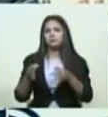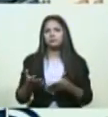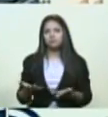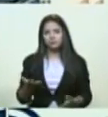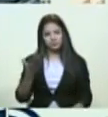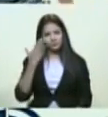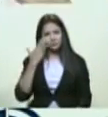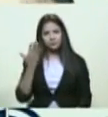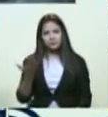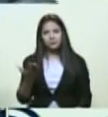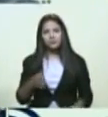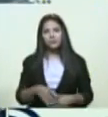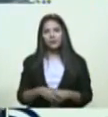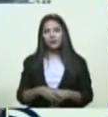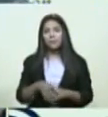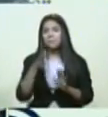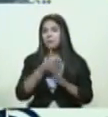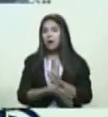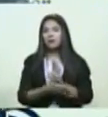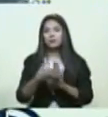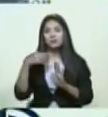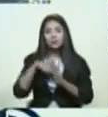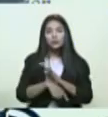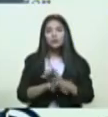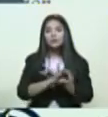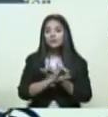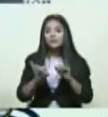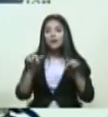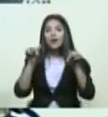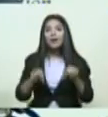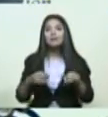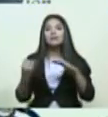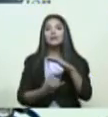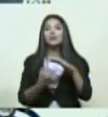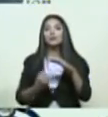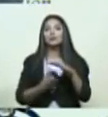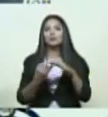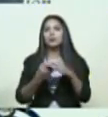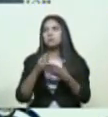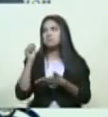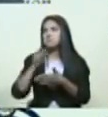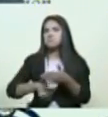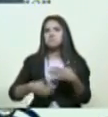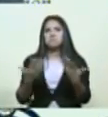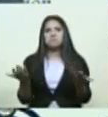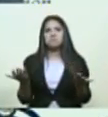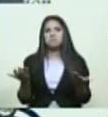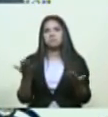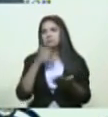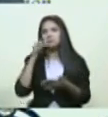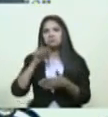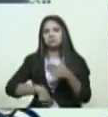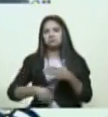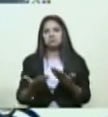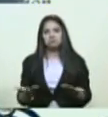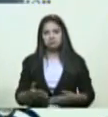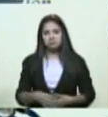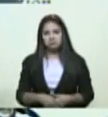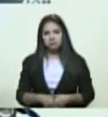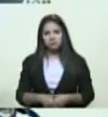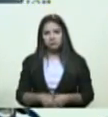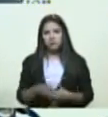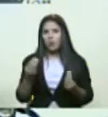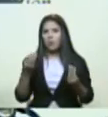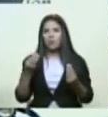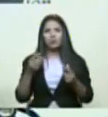¿sabe? Para en el fondo terminar esta institución siendo un cascarón vacío. ¿Me entiende? Mucho ruido